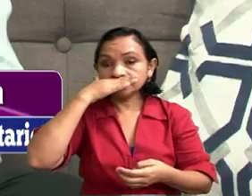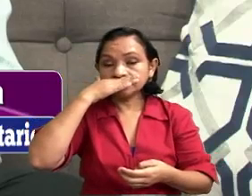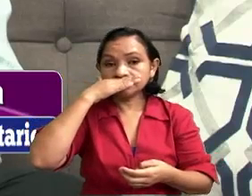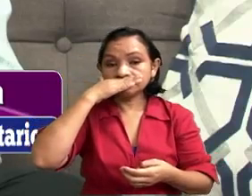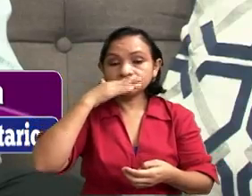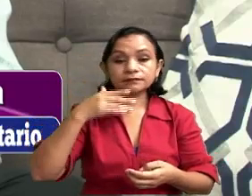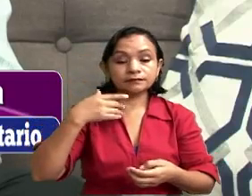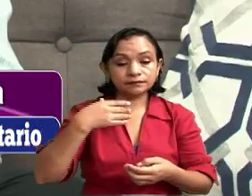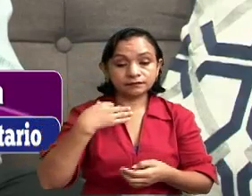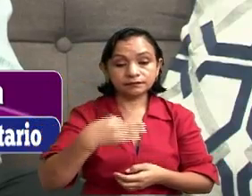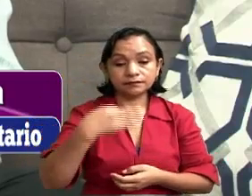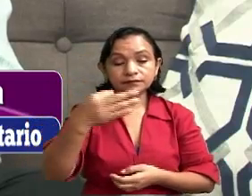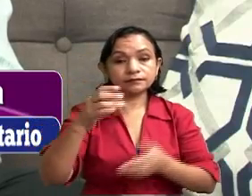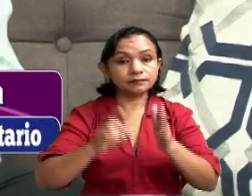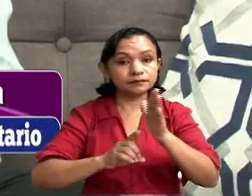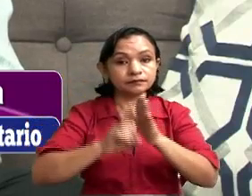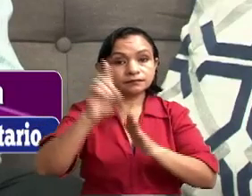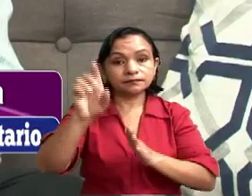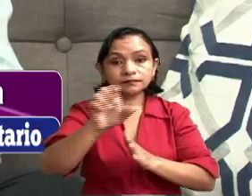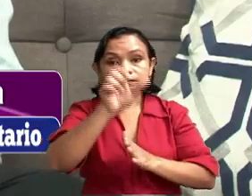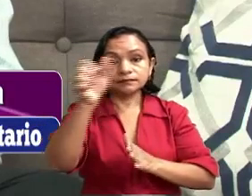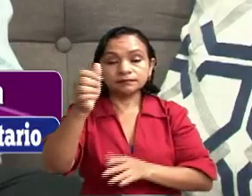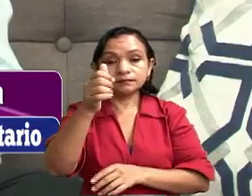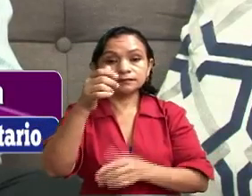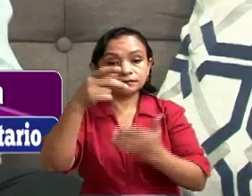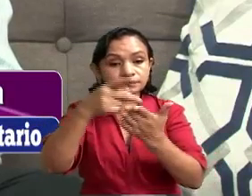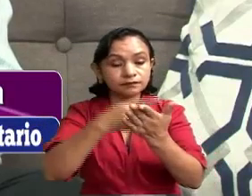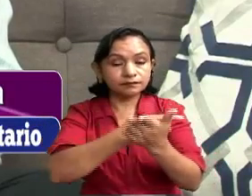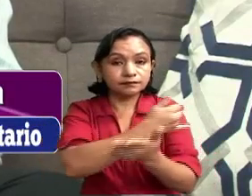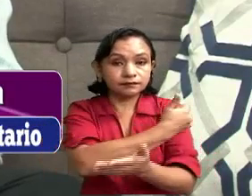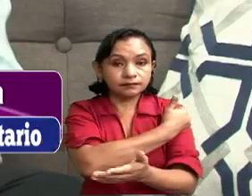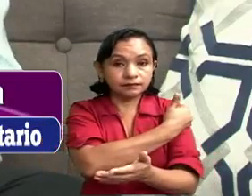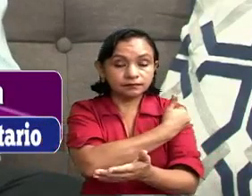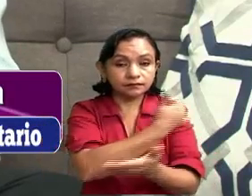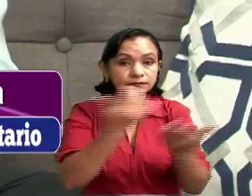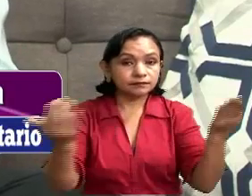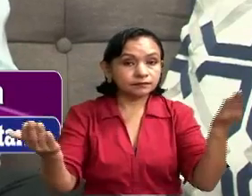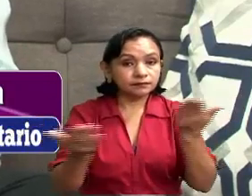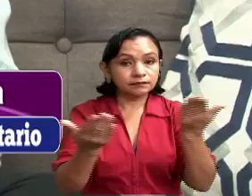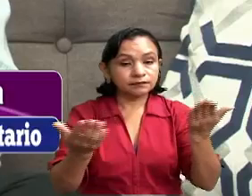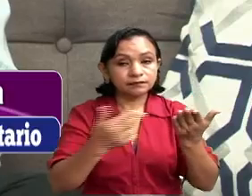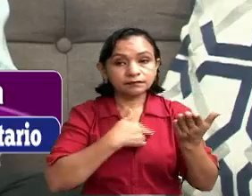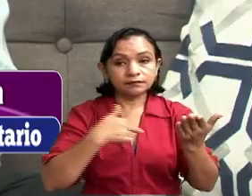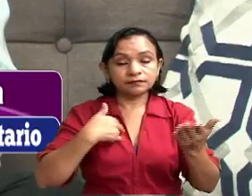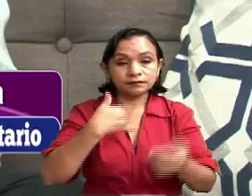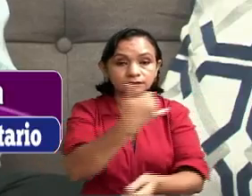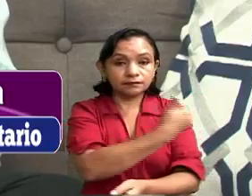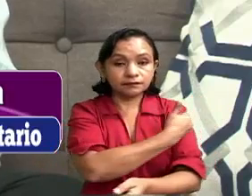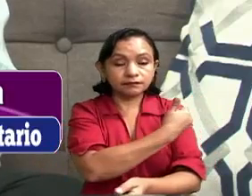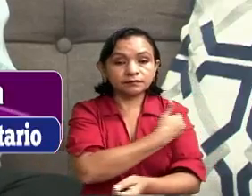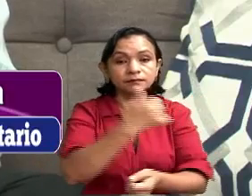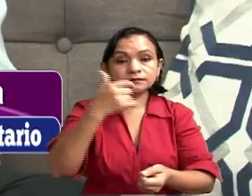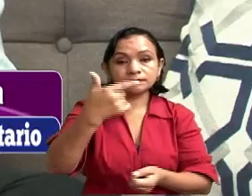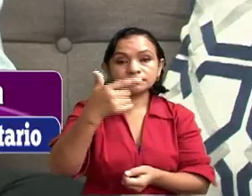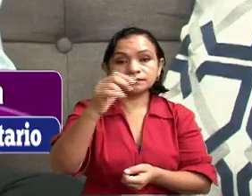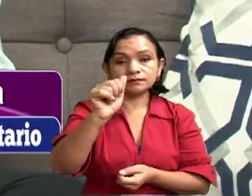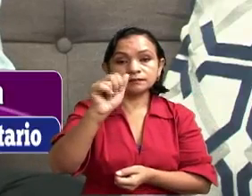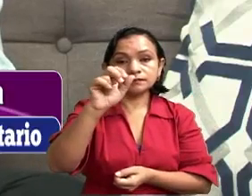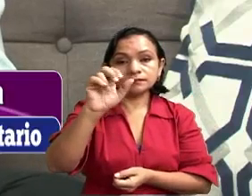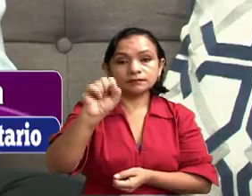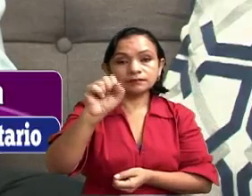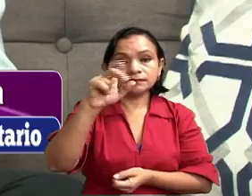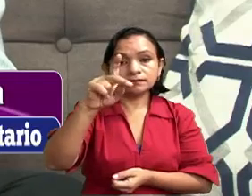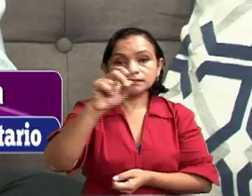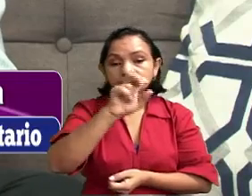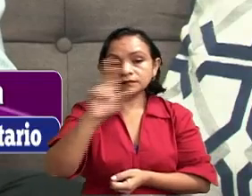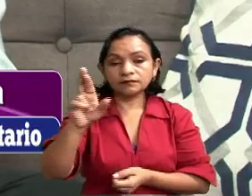están desarrollando otros proyectos. Por ejemplo, se está construyendo el Hospital Gaspar García Laviana en San Juan del